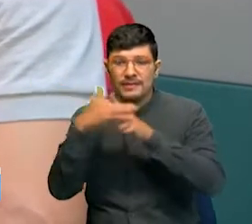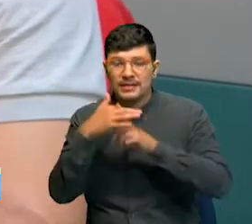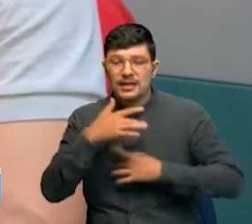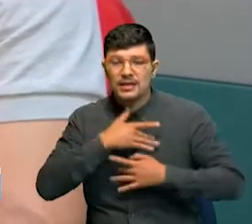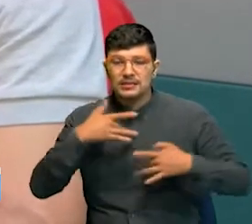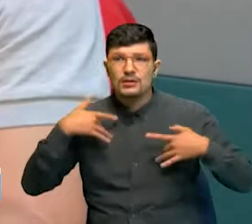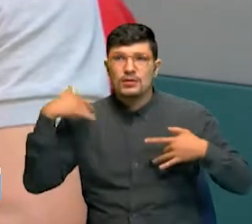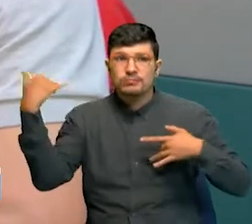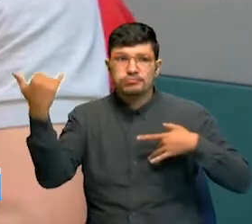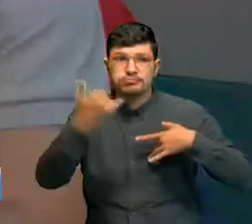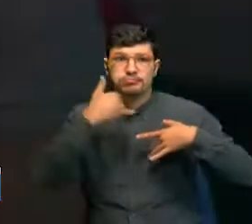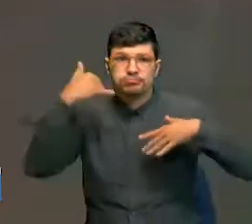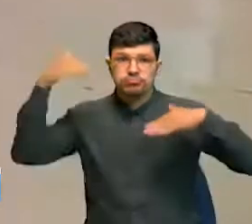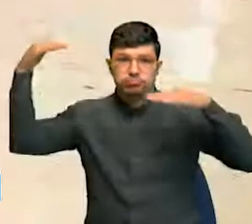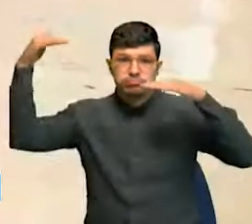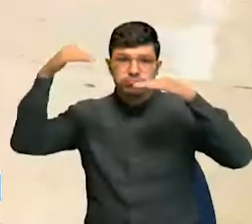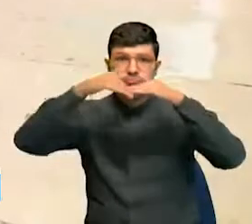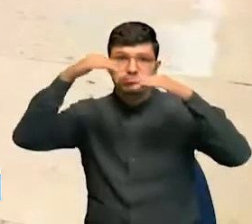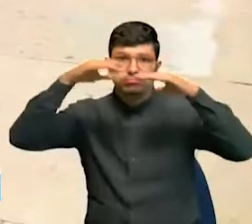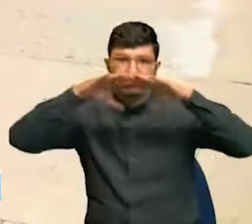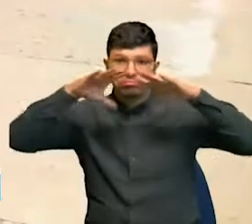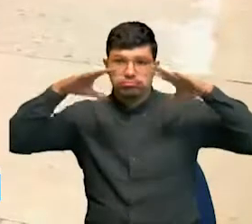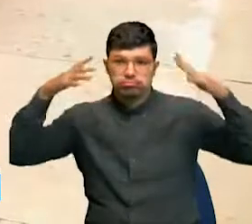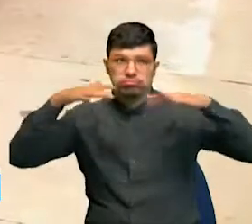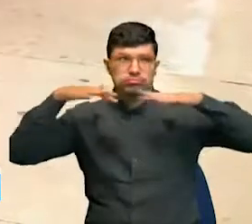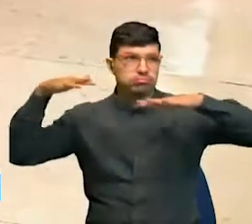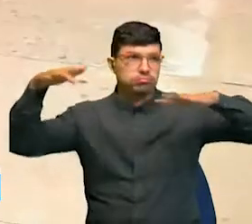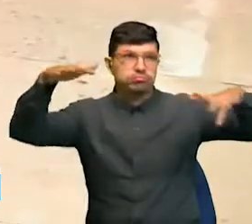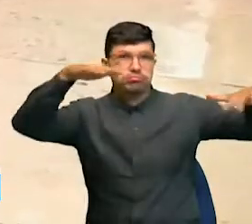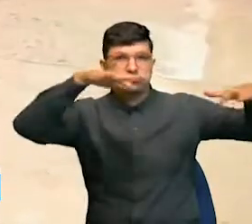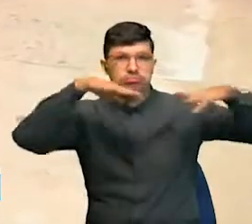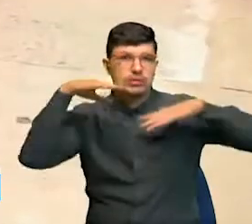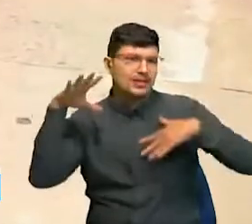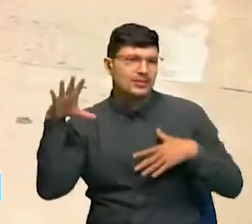estamos expuestos de alguna u otra manera a esas sustancias.